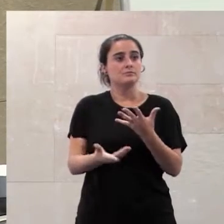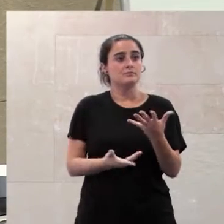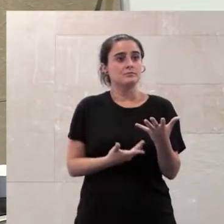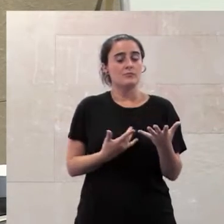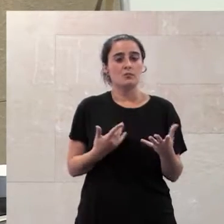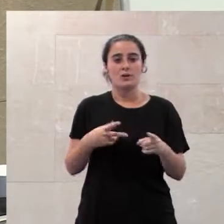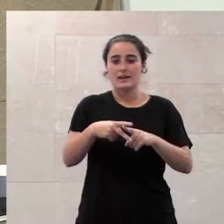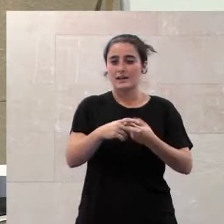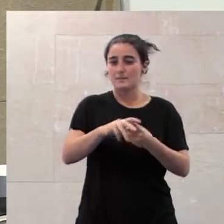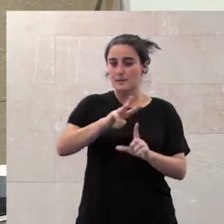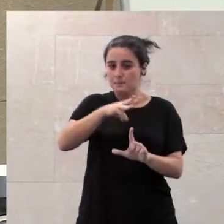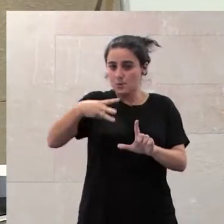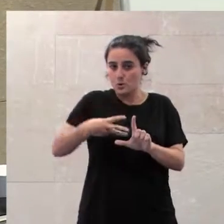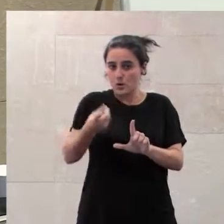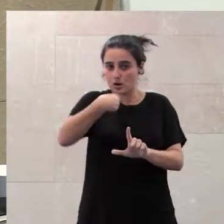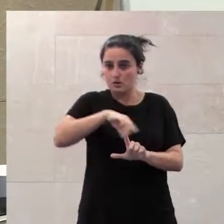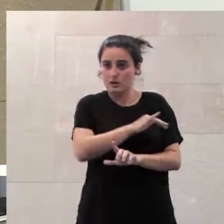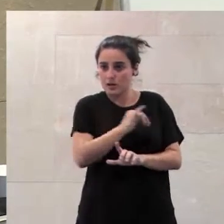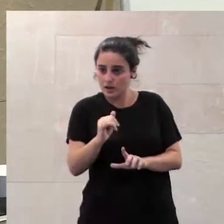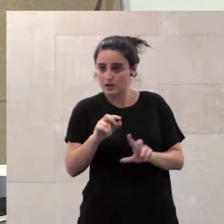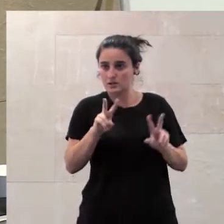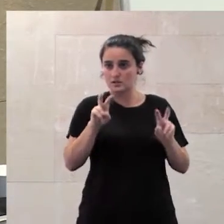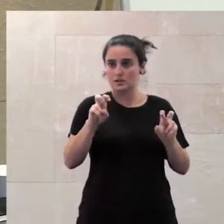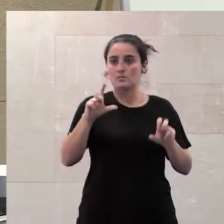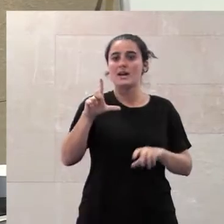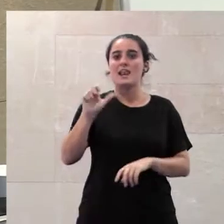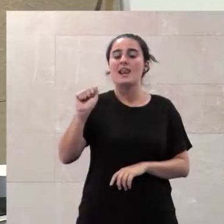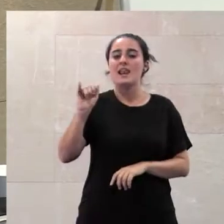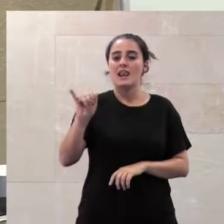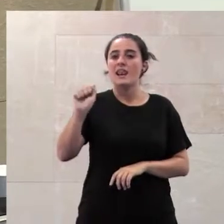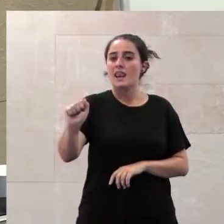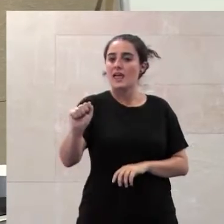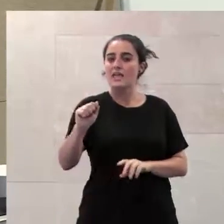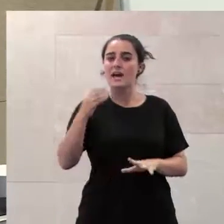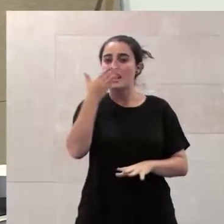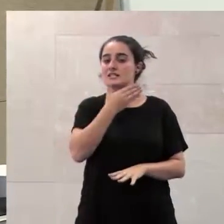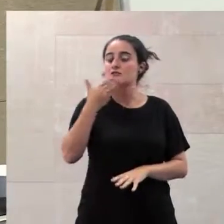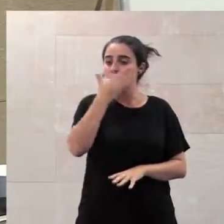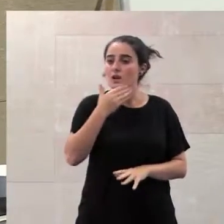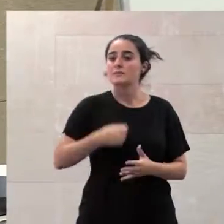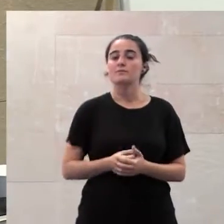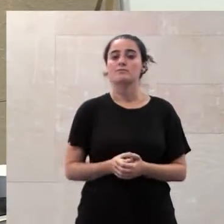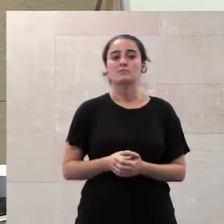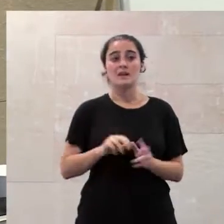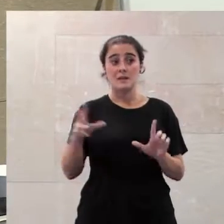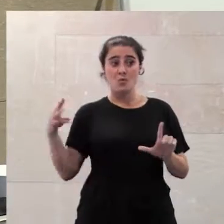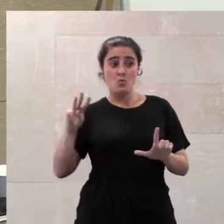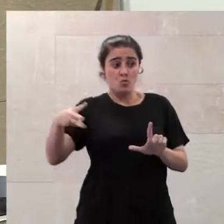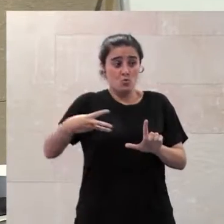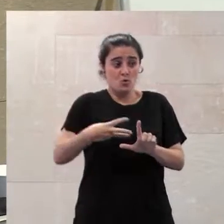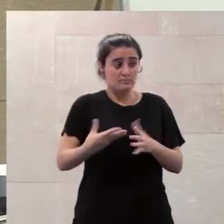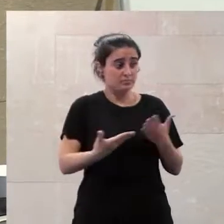la herramienta virtual que existe, ¿no?, en torno a Laia Eskola. La página web que la tenéis delante,